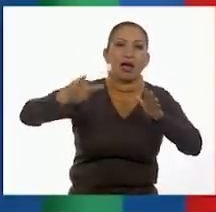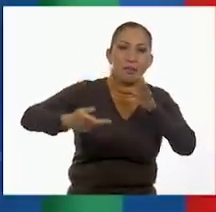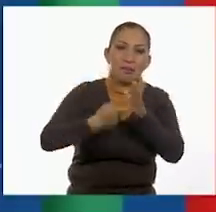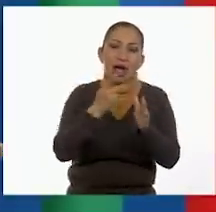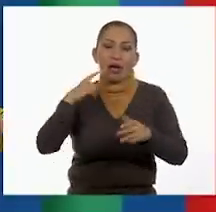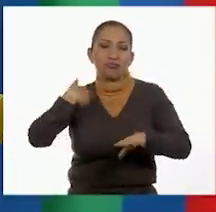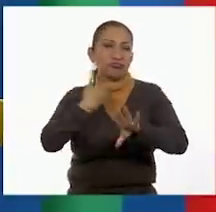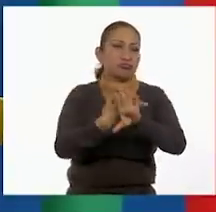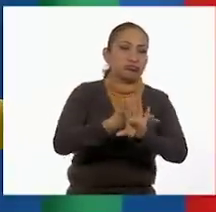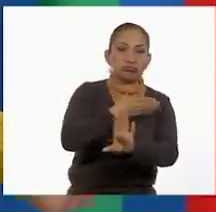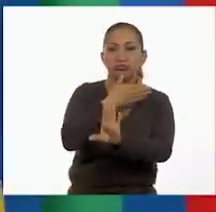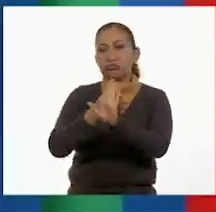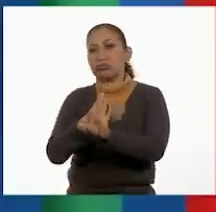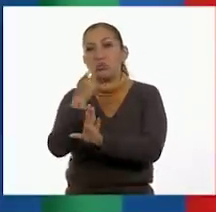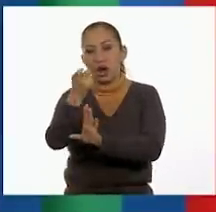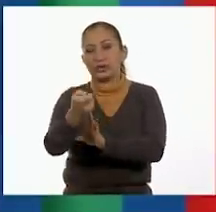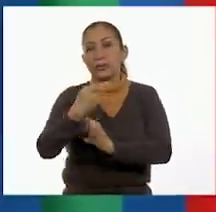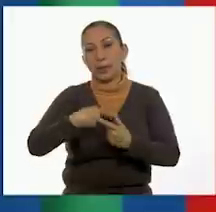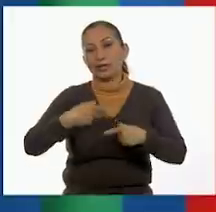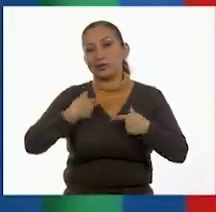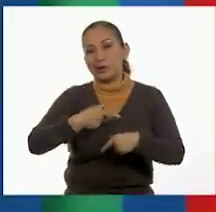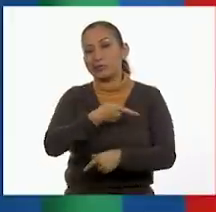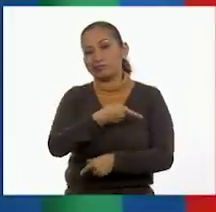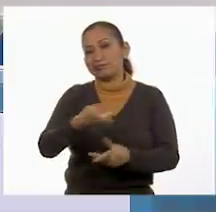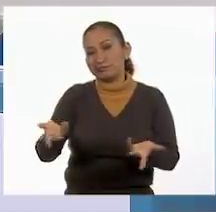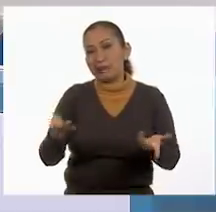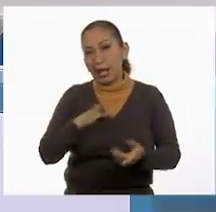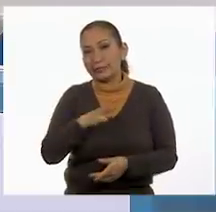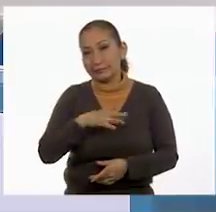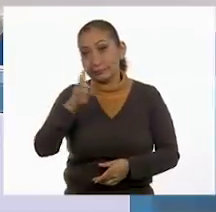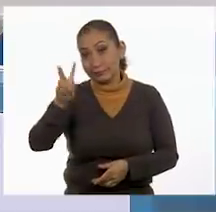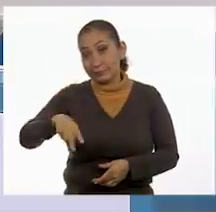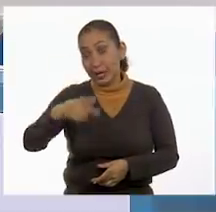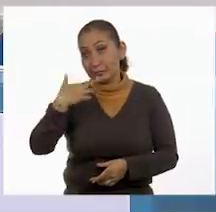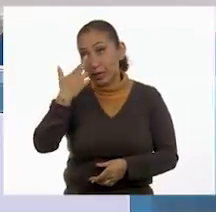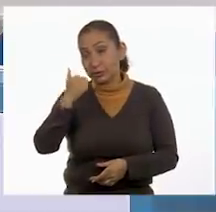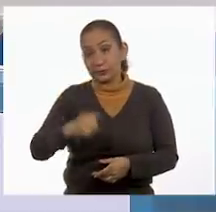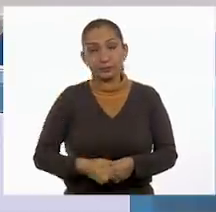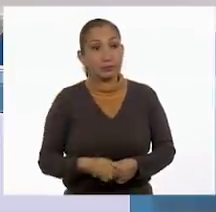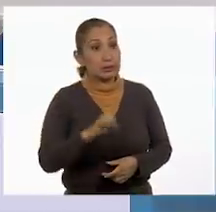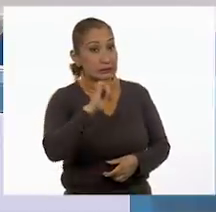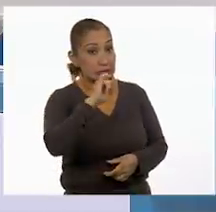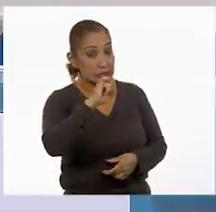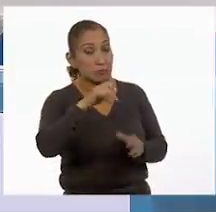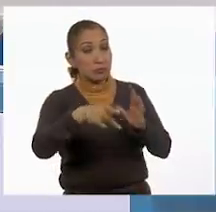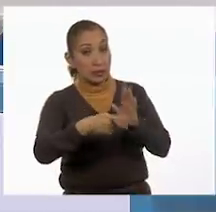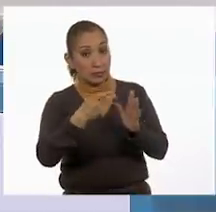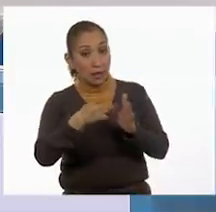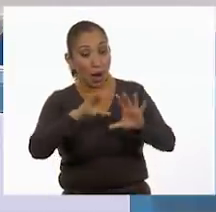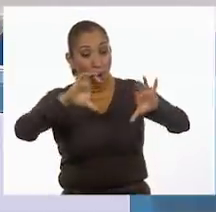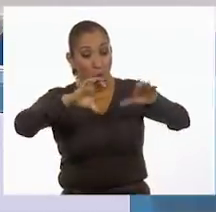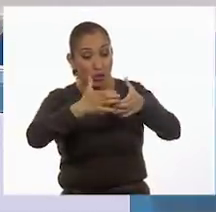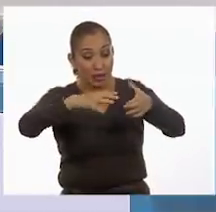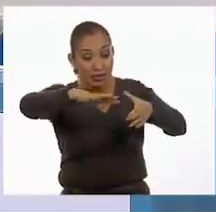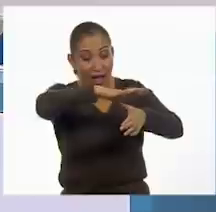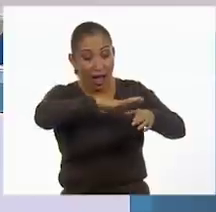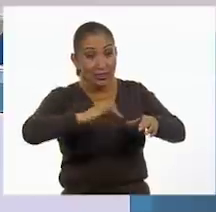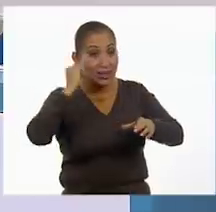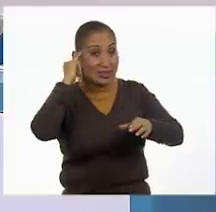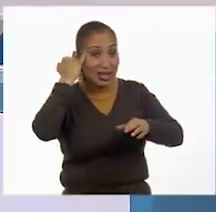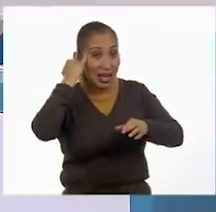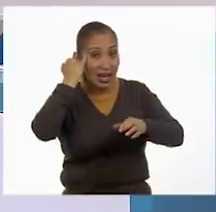internas y externas. Eso suena muy lógico, maestra. Sí, y en muchas ocasiones, distintas comunidades campesinas y